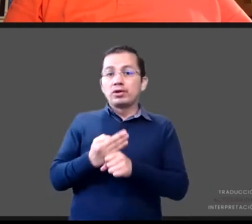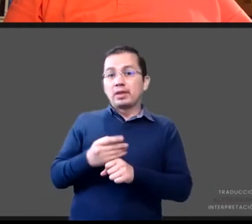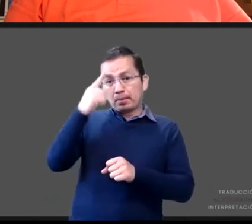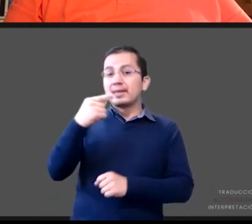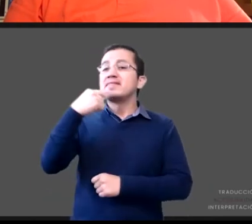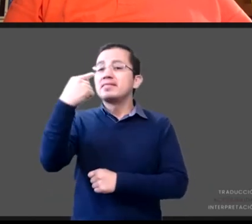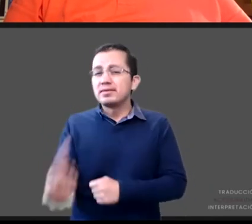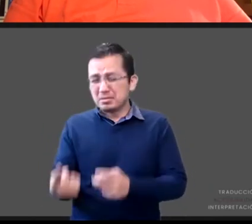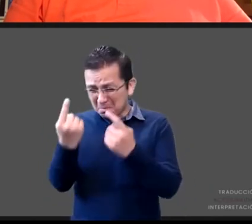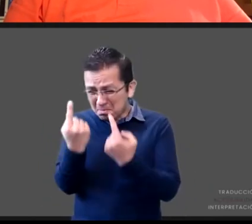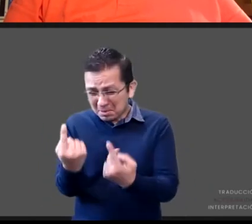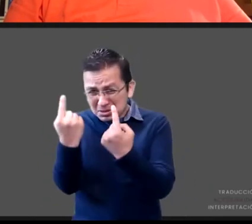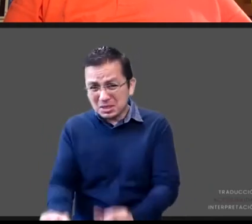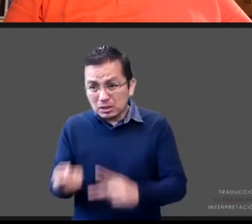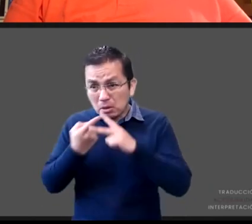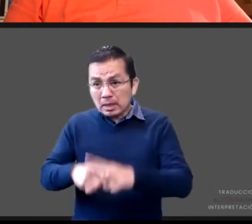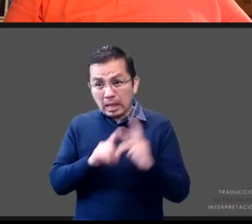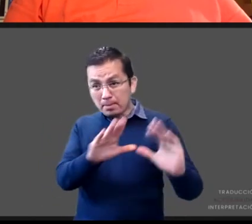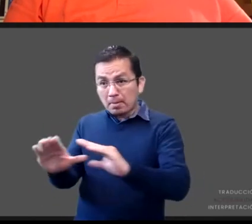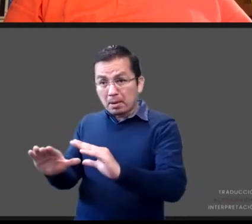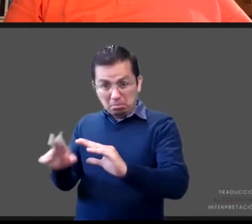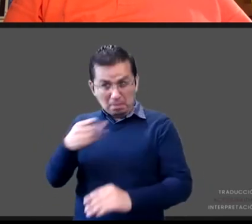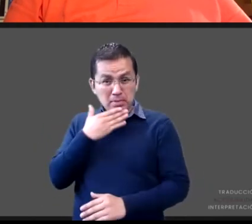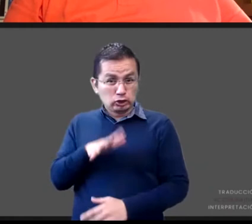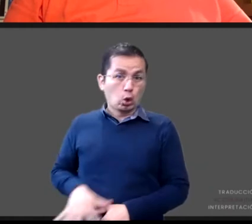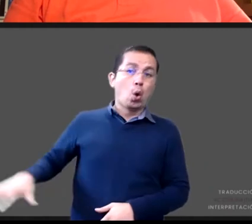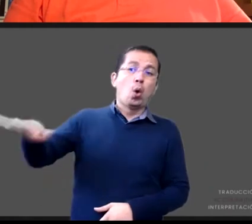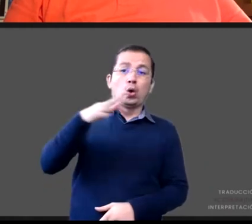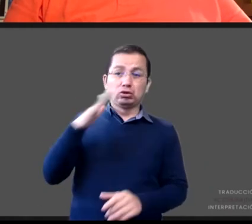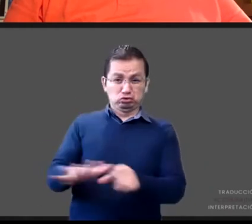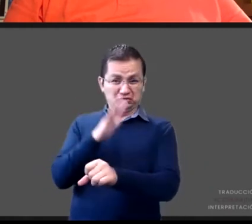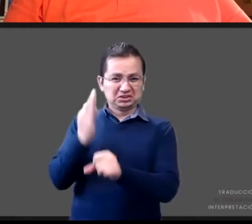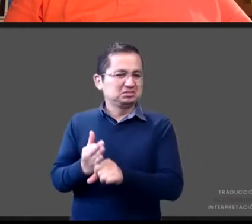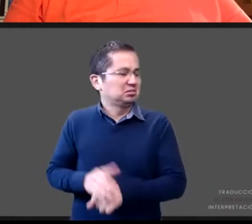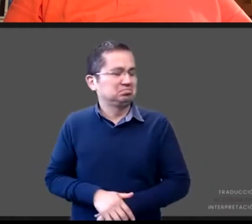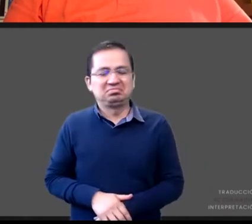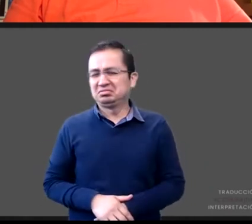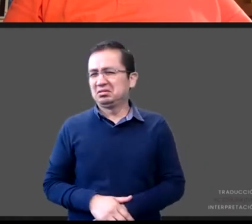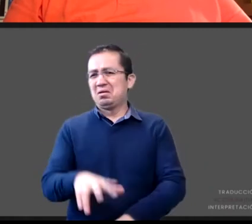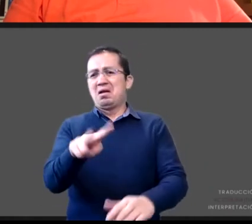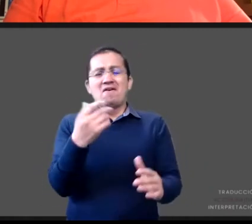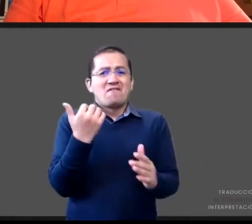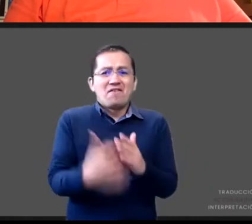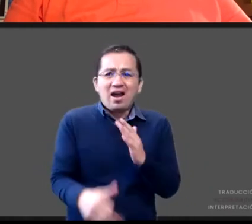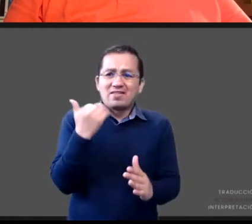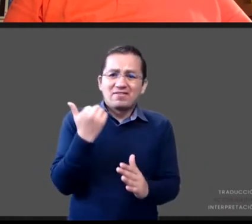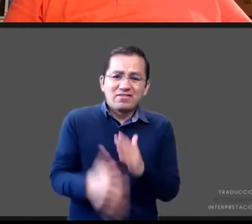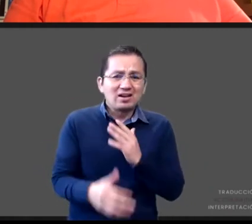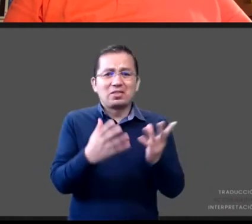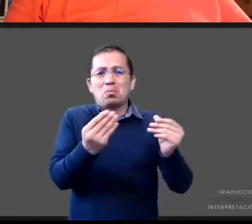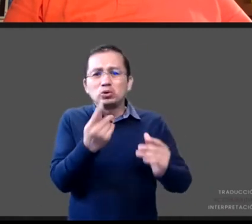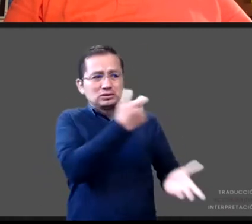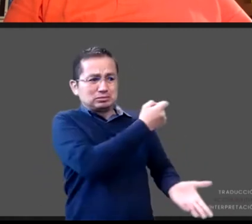claramente insuficiente. Este debería de ser uno de los proyectos prioritarios de esta y de cualquier administración que